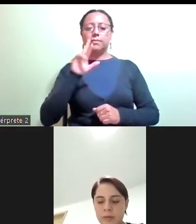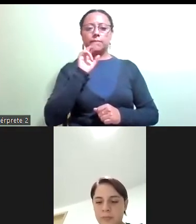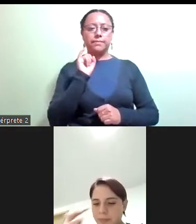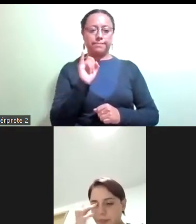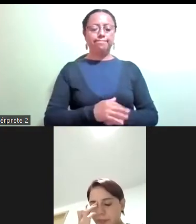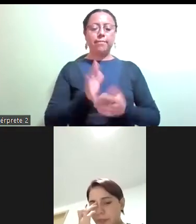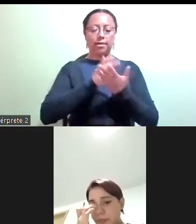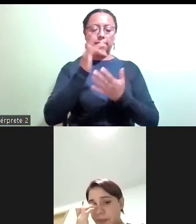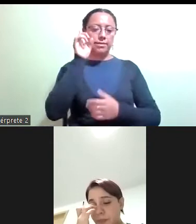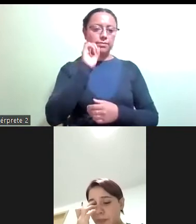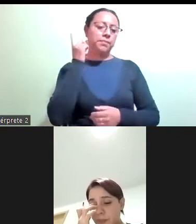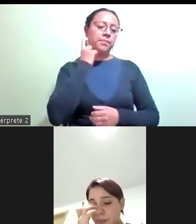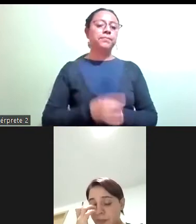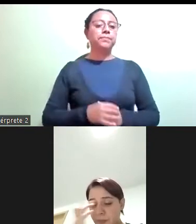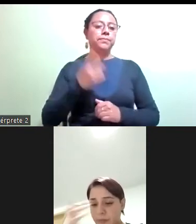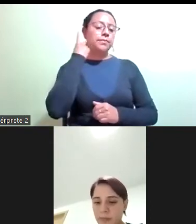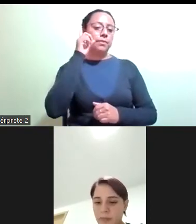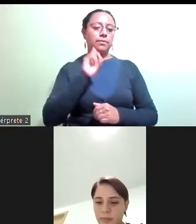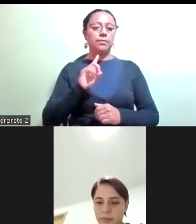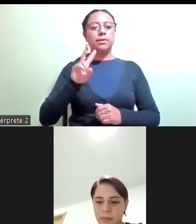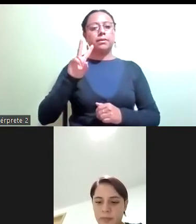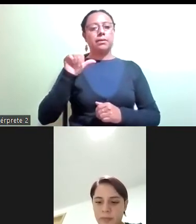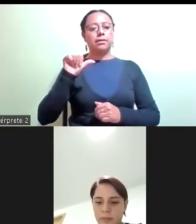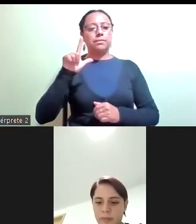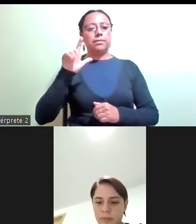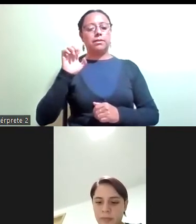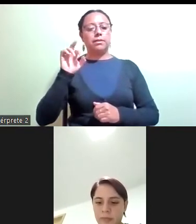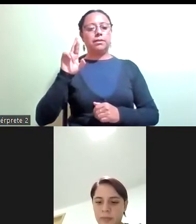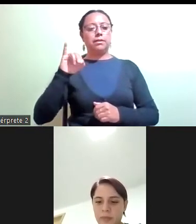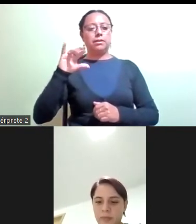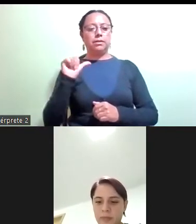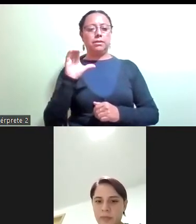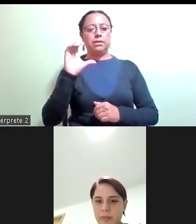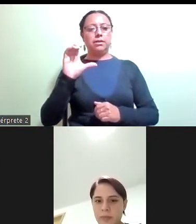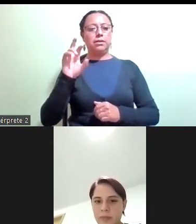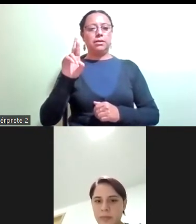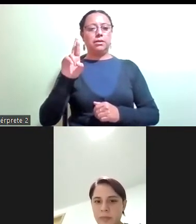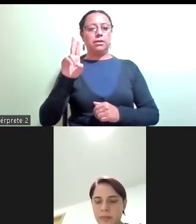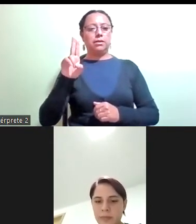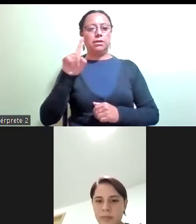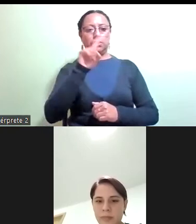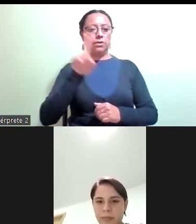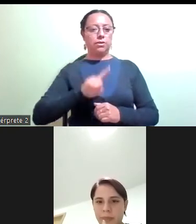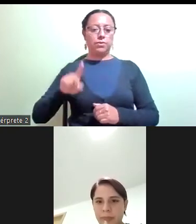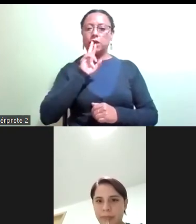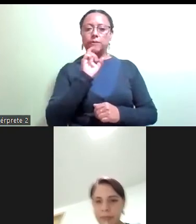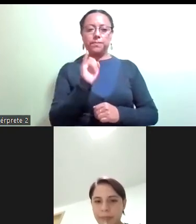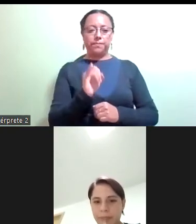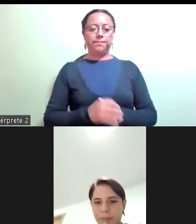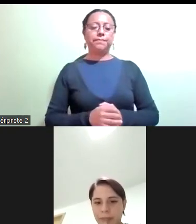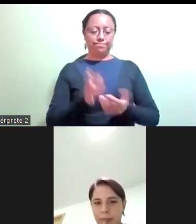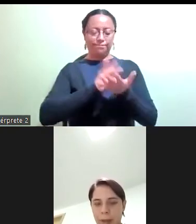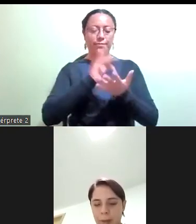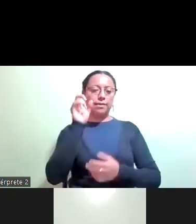diputada. Diputada Miriam Valeria Cruz Flores. Valeria Cruz, a favor. Gracias,